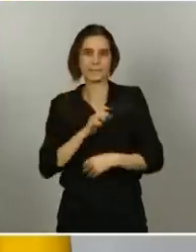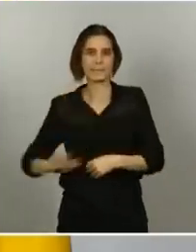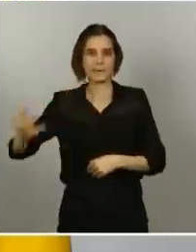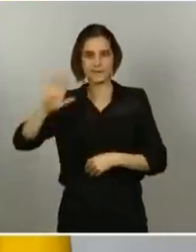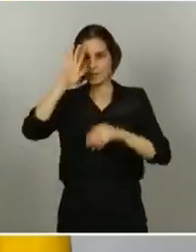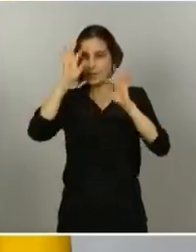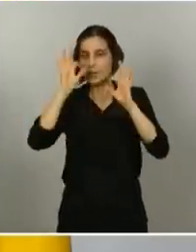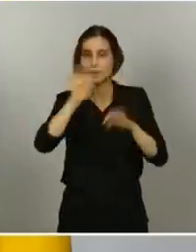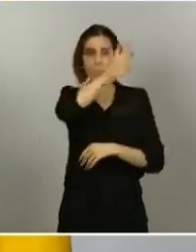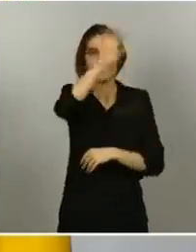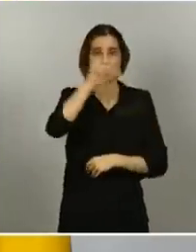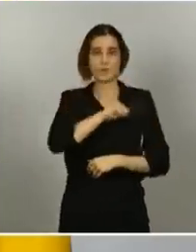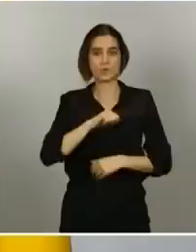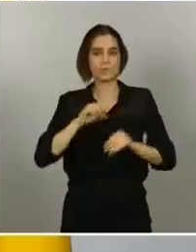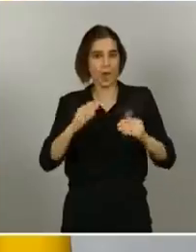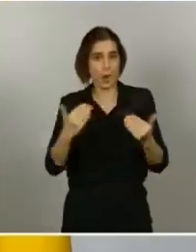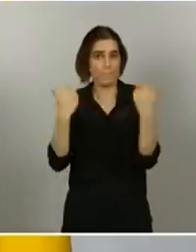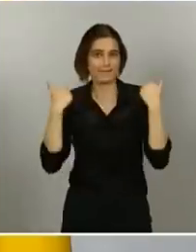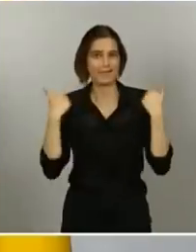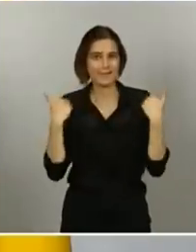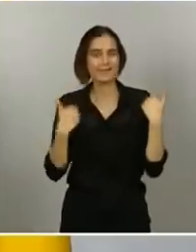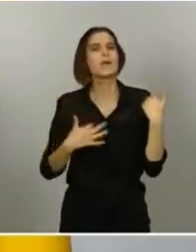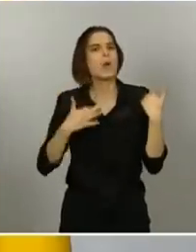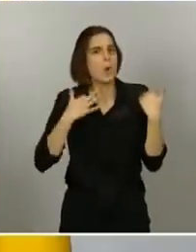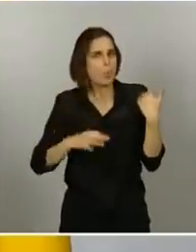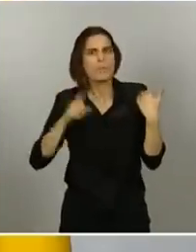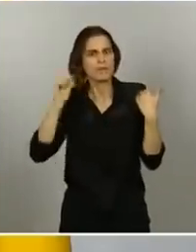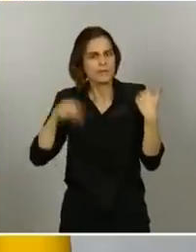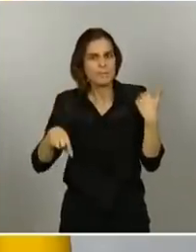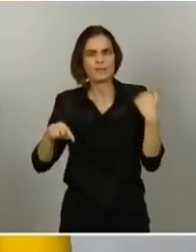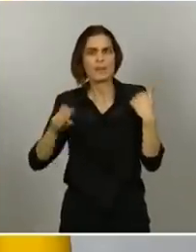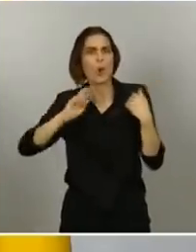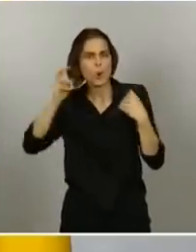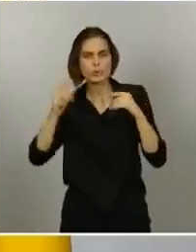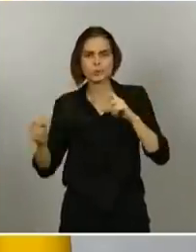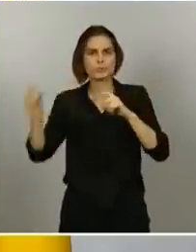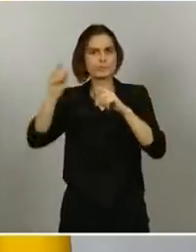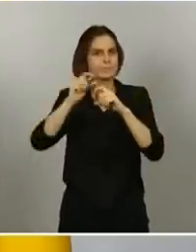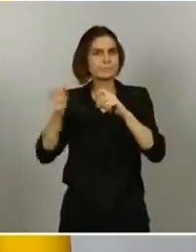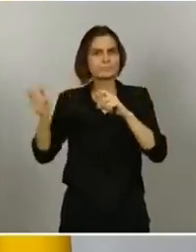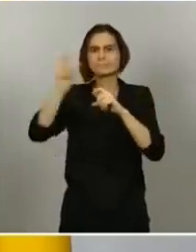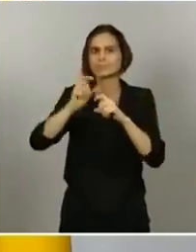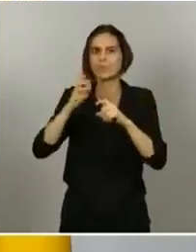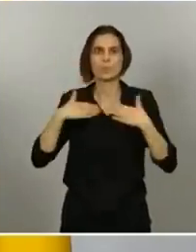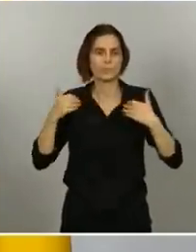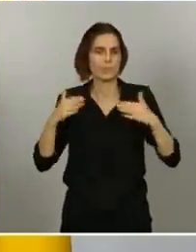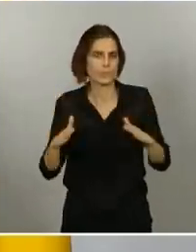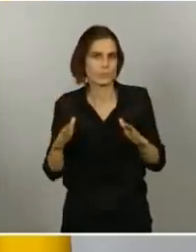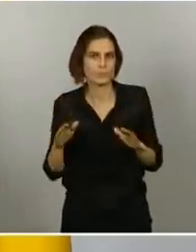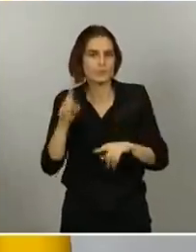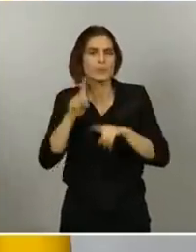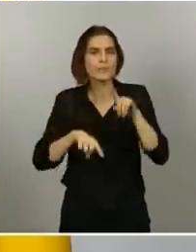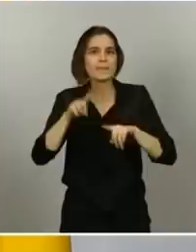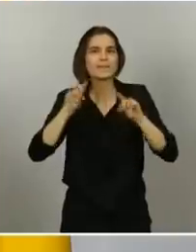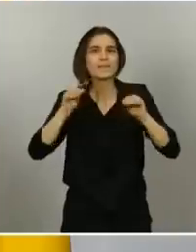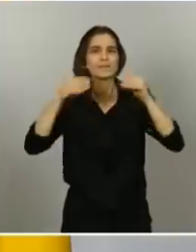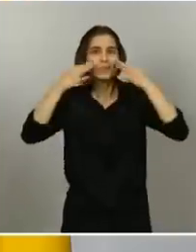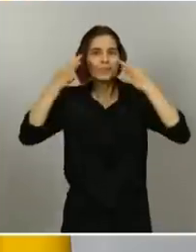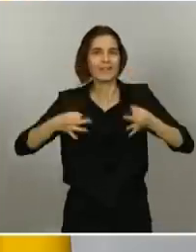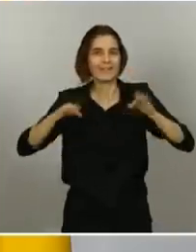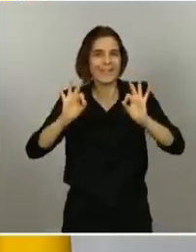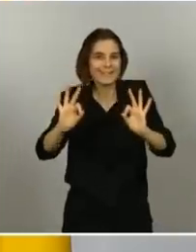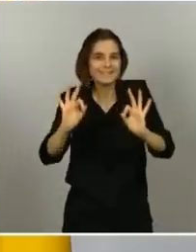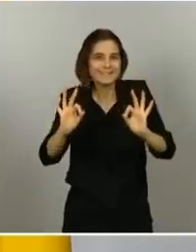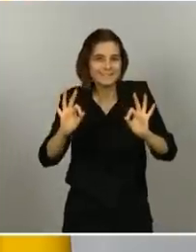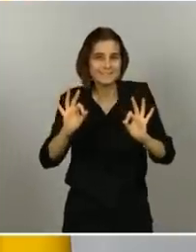competencias van a poder complementar o ingreso mínimo vital atendendo as suas realidades concretas que son moi diversas